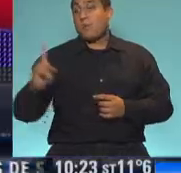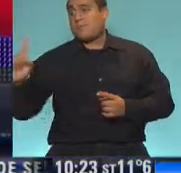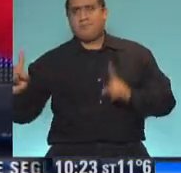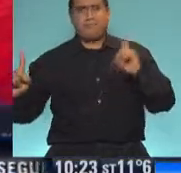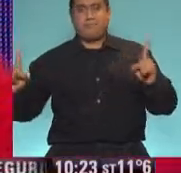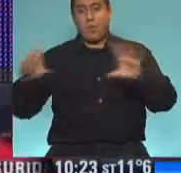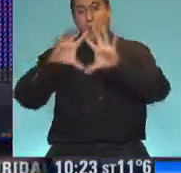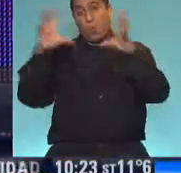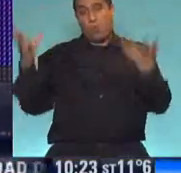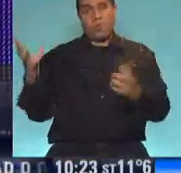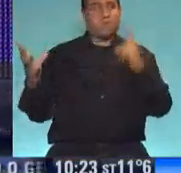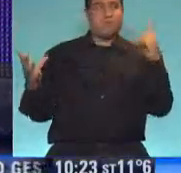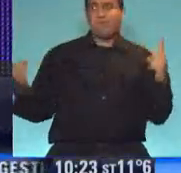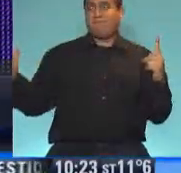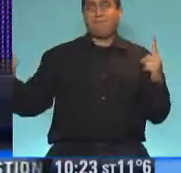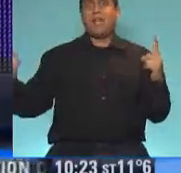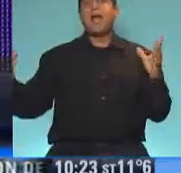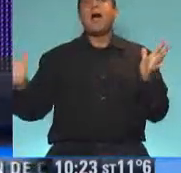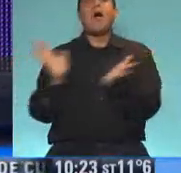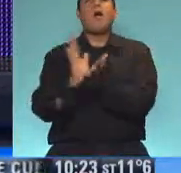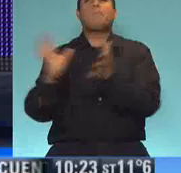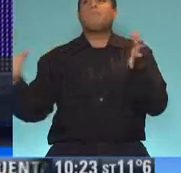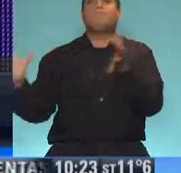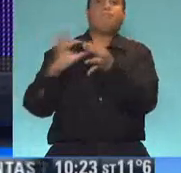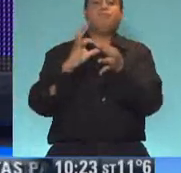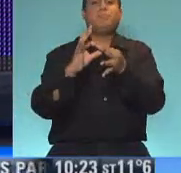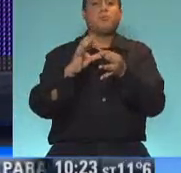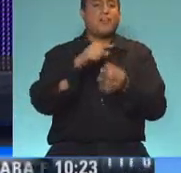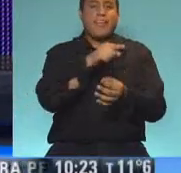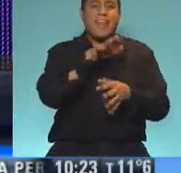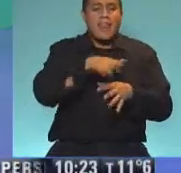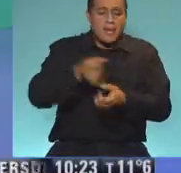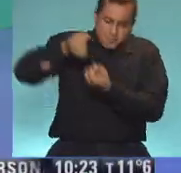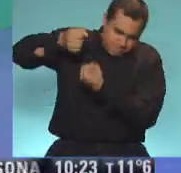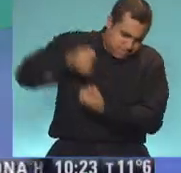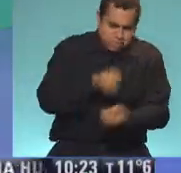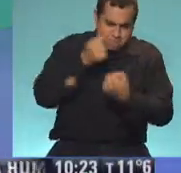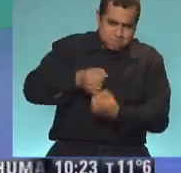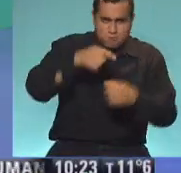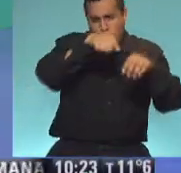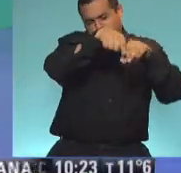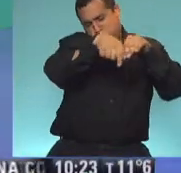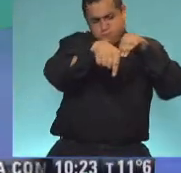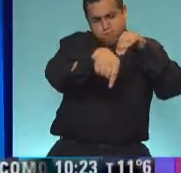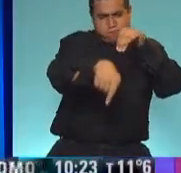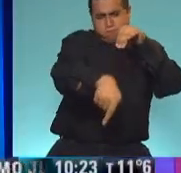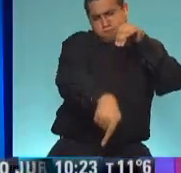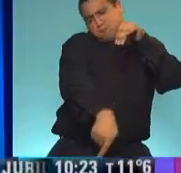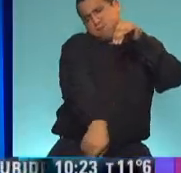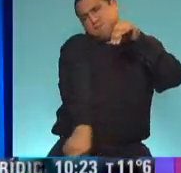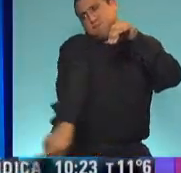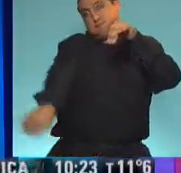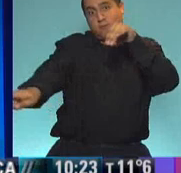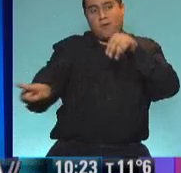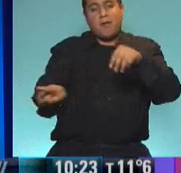otra punta del mundo, ¿cómo se conectan? Con ese pozo. Claro, claro. Ese pozo. Y vieron todas las imágenes